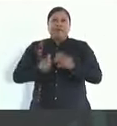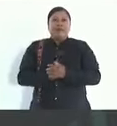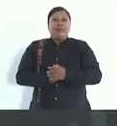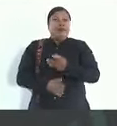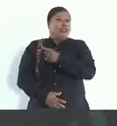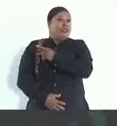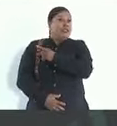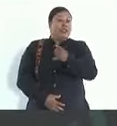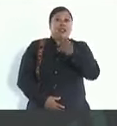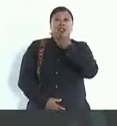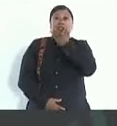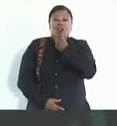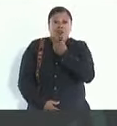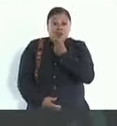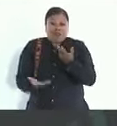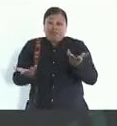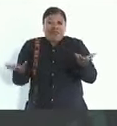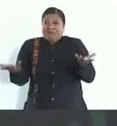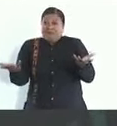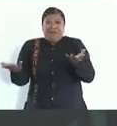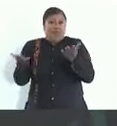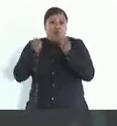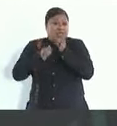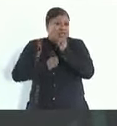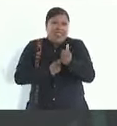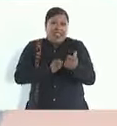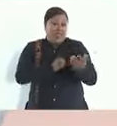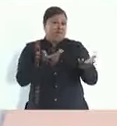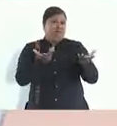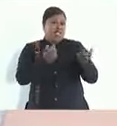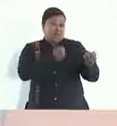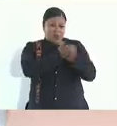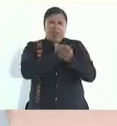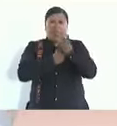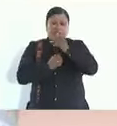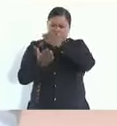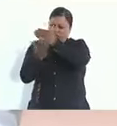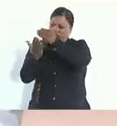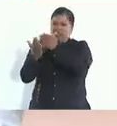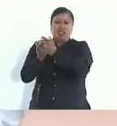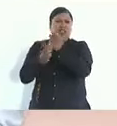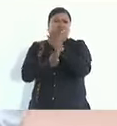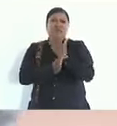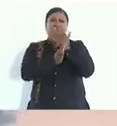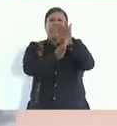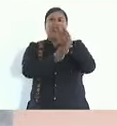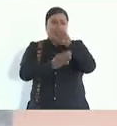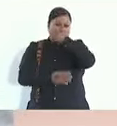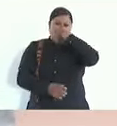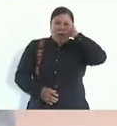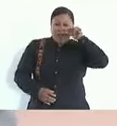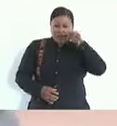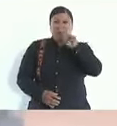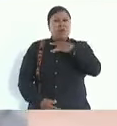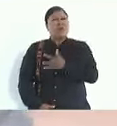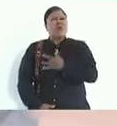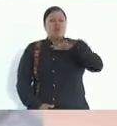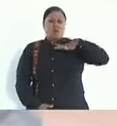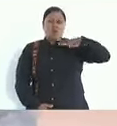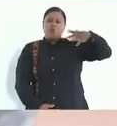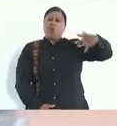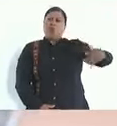Que los hombres no son nada, los principios lo son todo, como lo dijo Juárez. Y hoy me siento orgulloso y nos